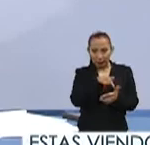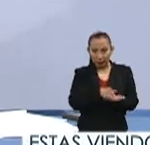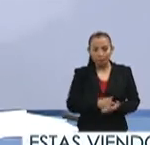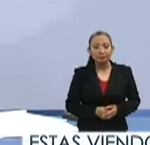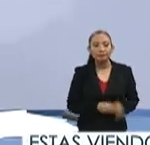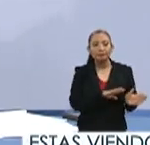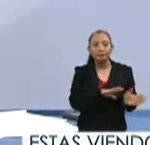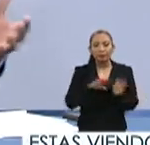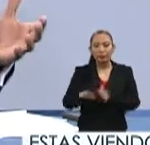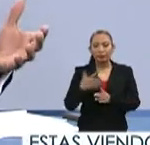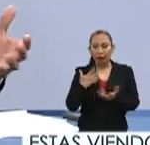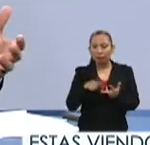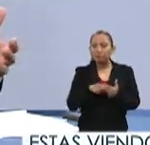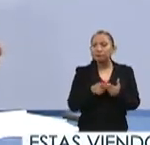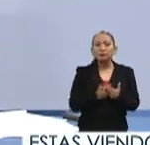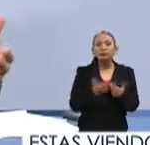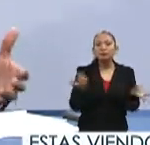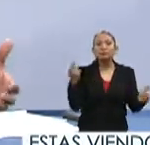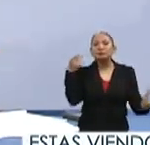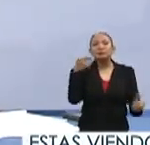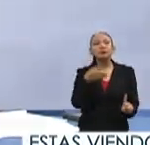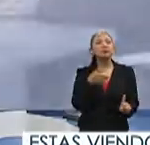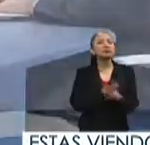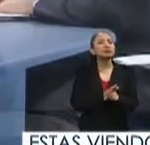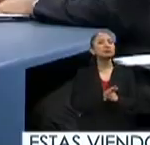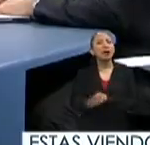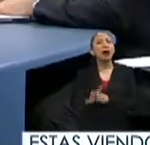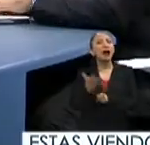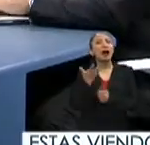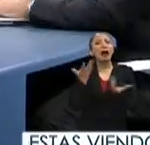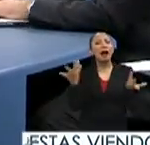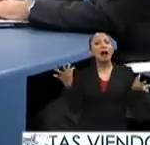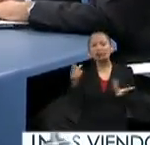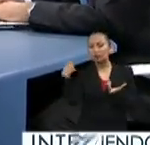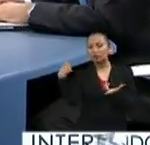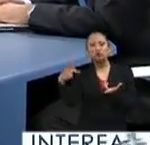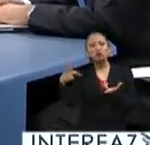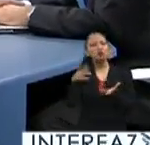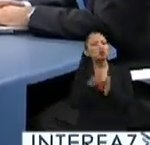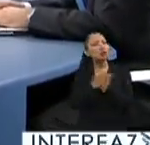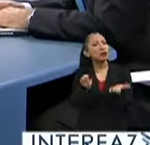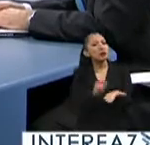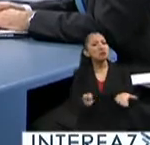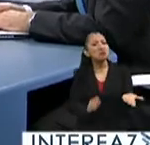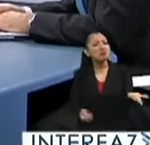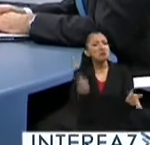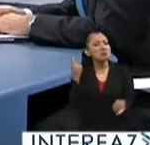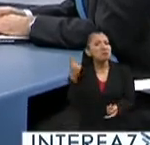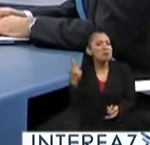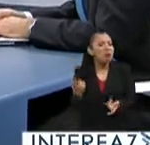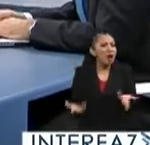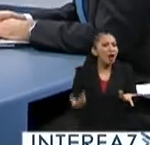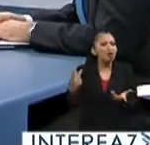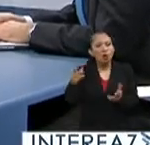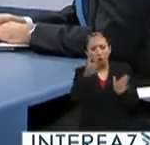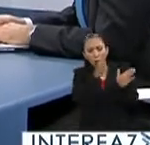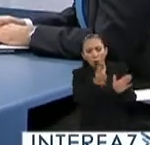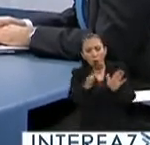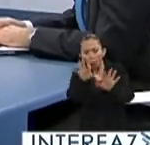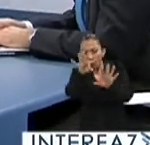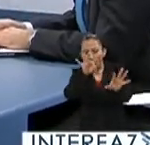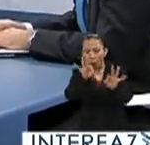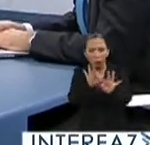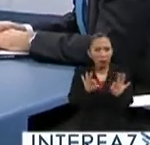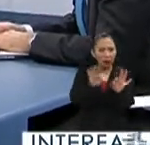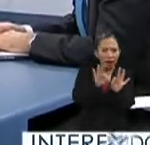estudio. De entrada, ¿cuál es el objetivo de haber escrito este libro? ¿Cuáles son sus partes medulares?